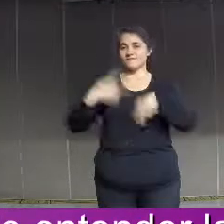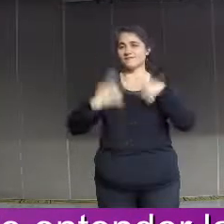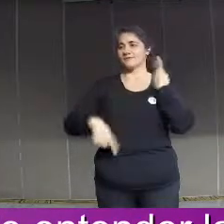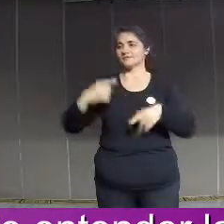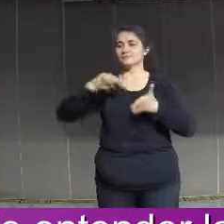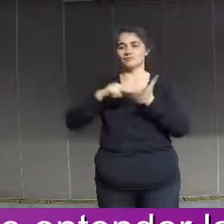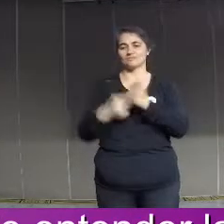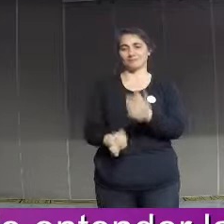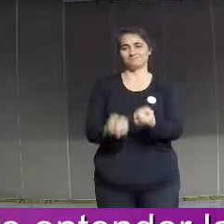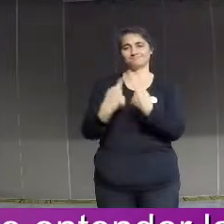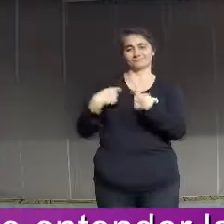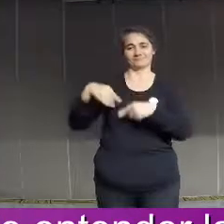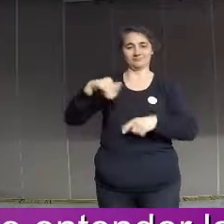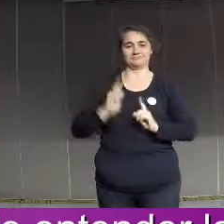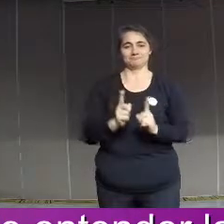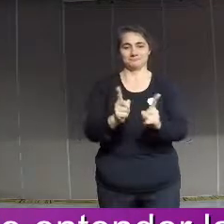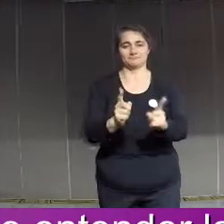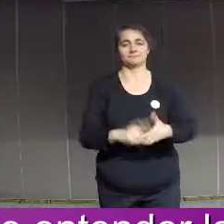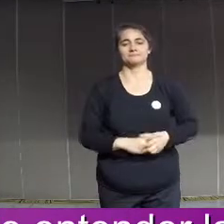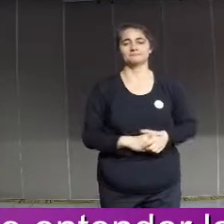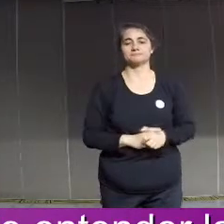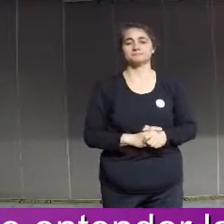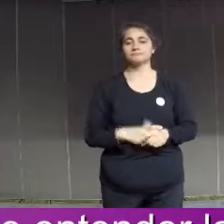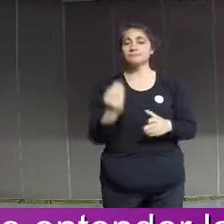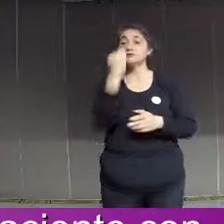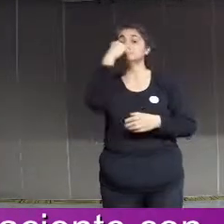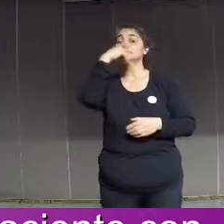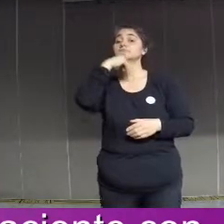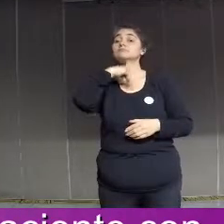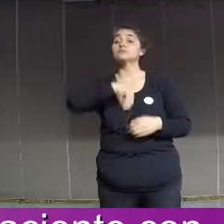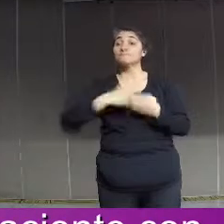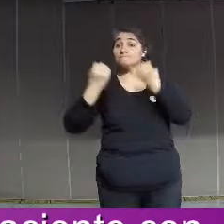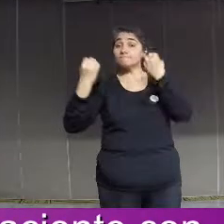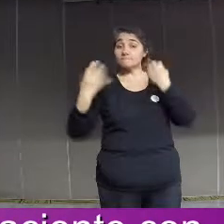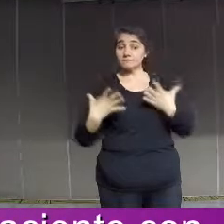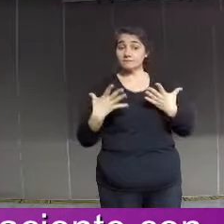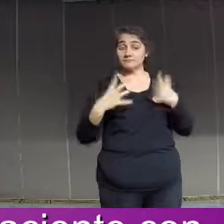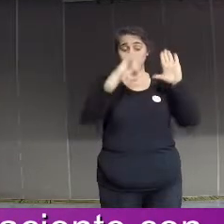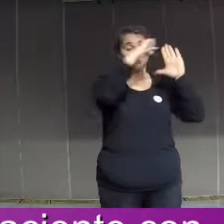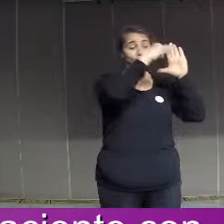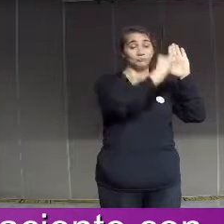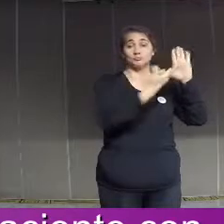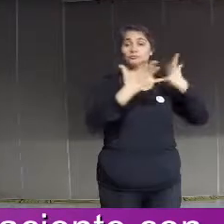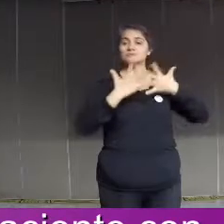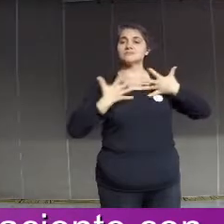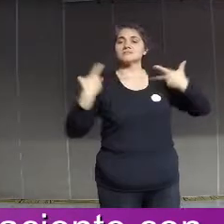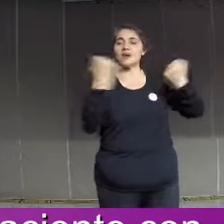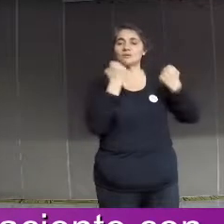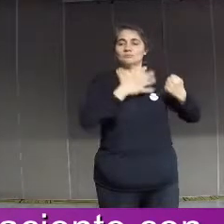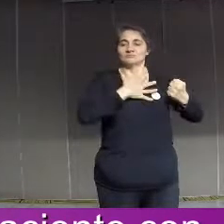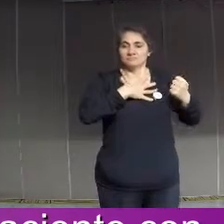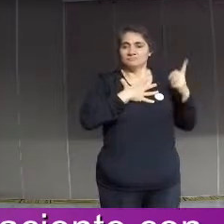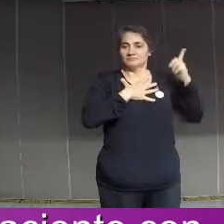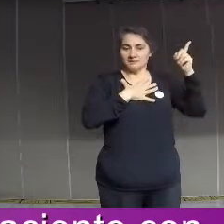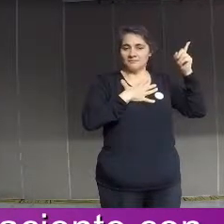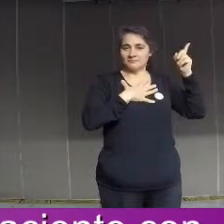el proceso. Sí, la siguiente. Entonces, en la deglución, la función de la deglución